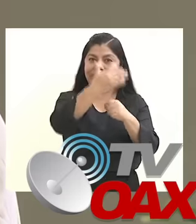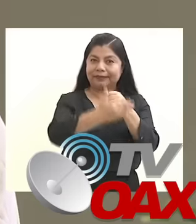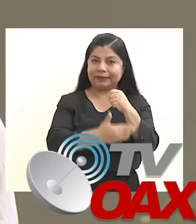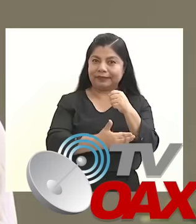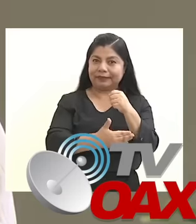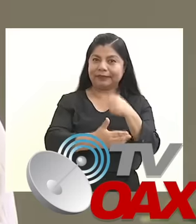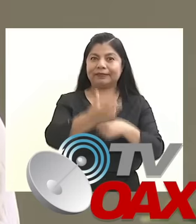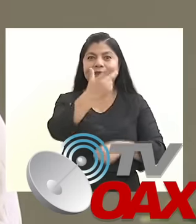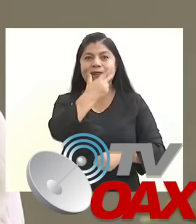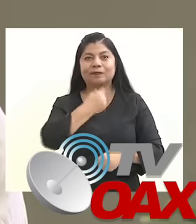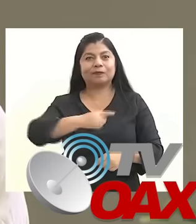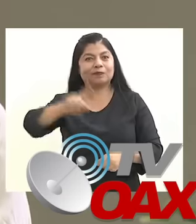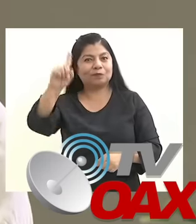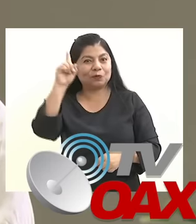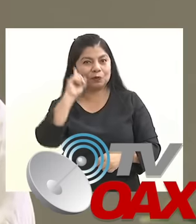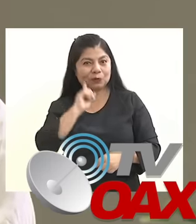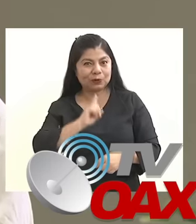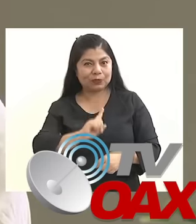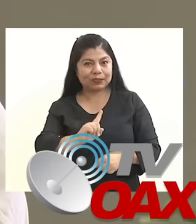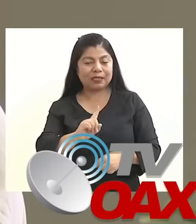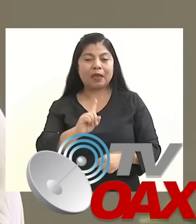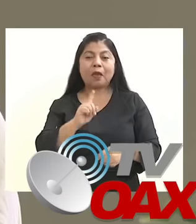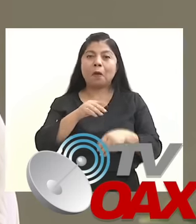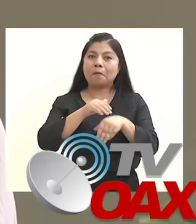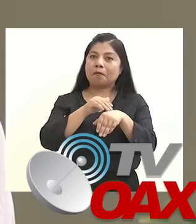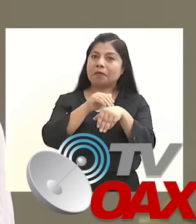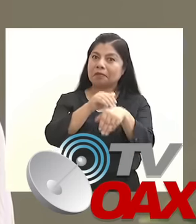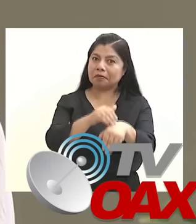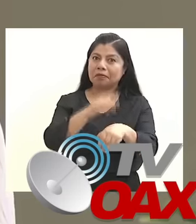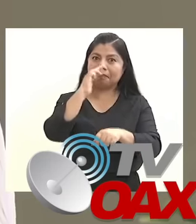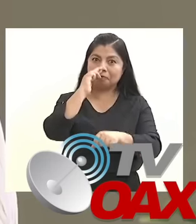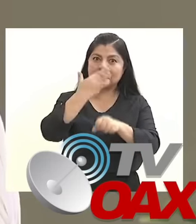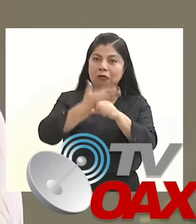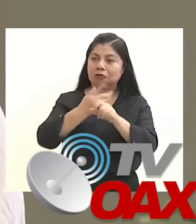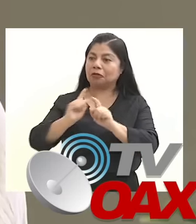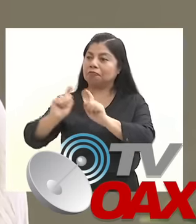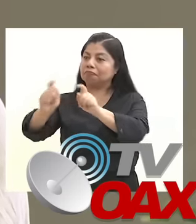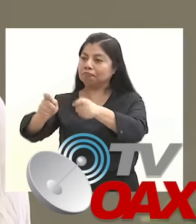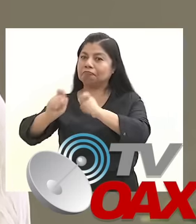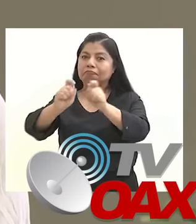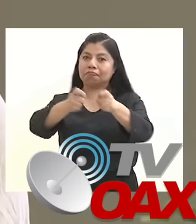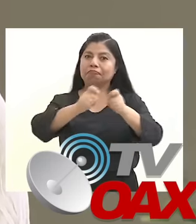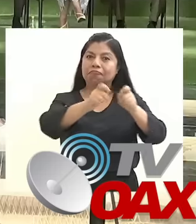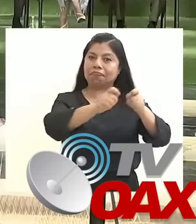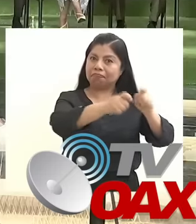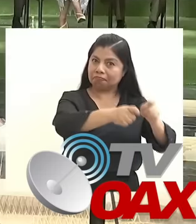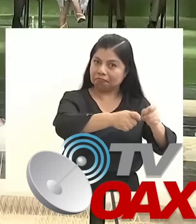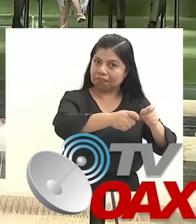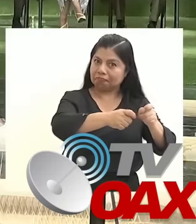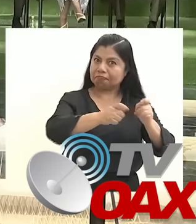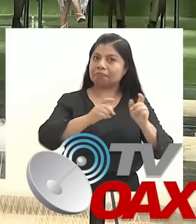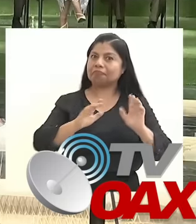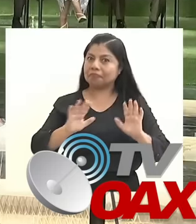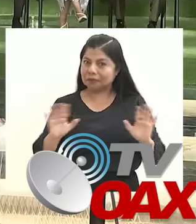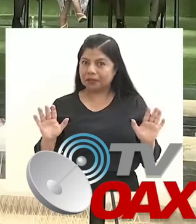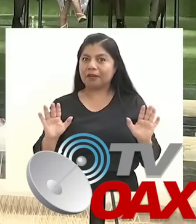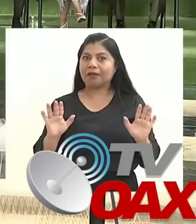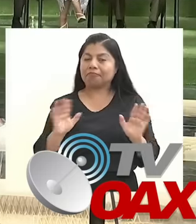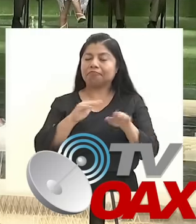y todos tenían que cumplir con su responsabilidad. Si no, no se construye este